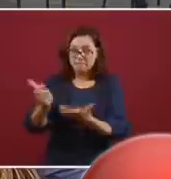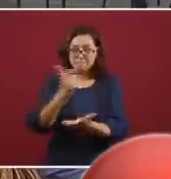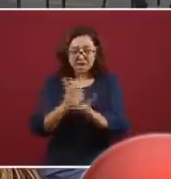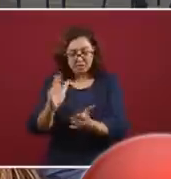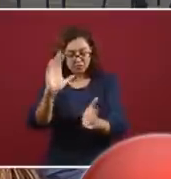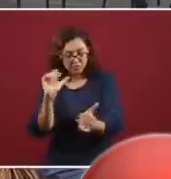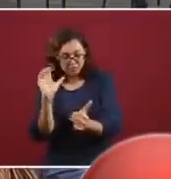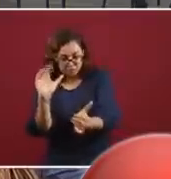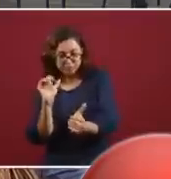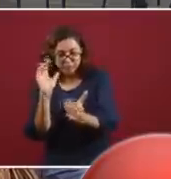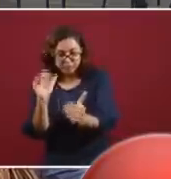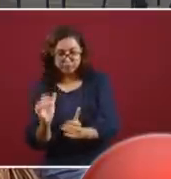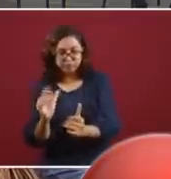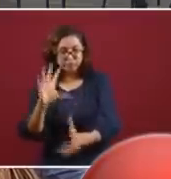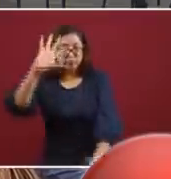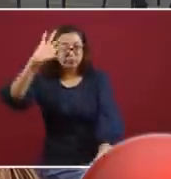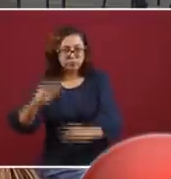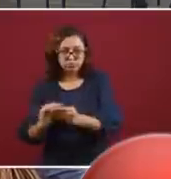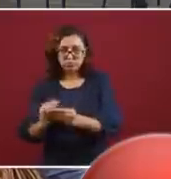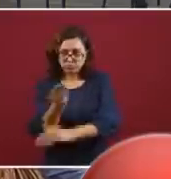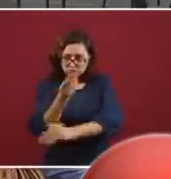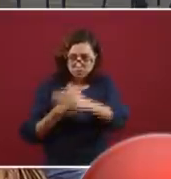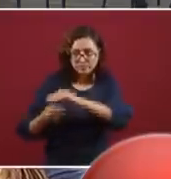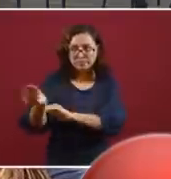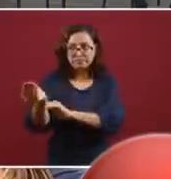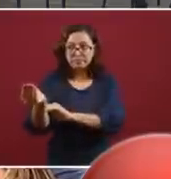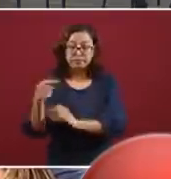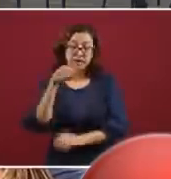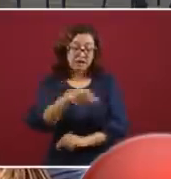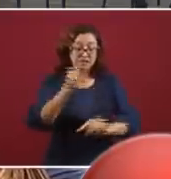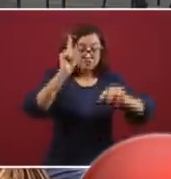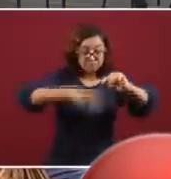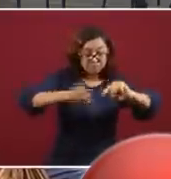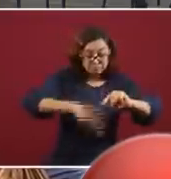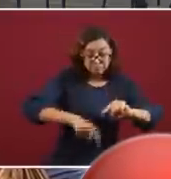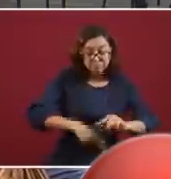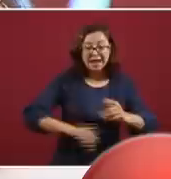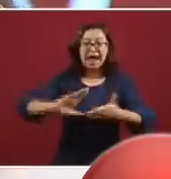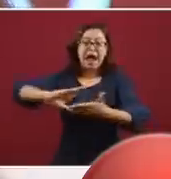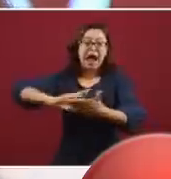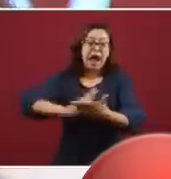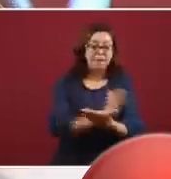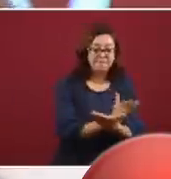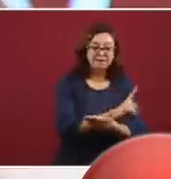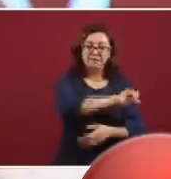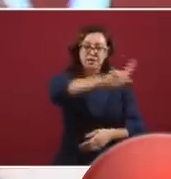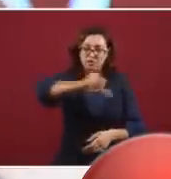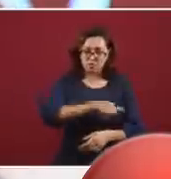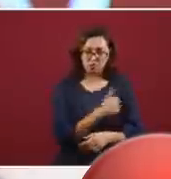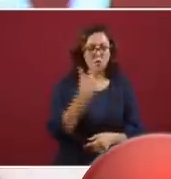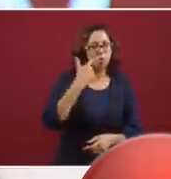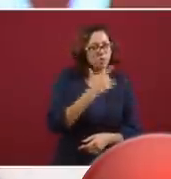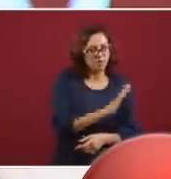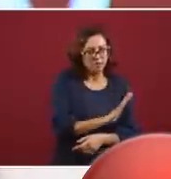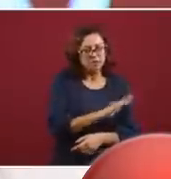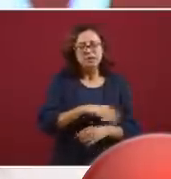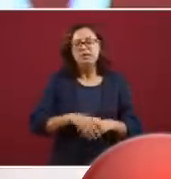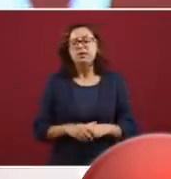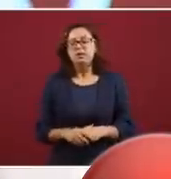recaudación, y esto lo ponemos aparte porque cumple con uno de los dos requisitos, o que porque está